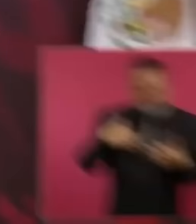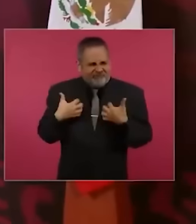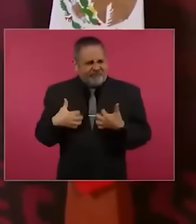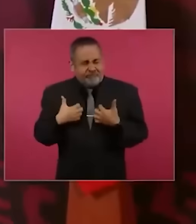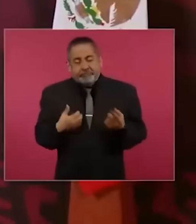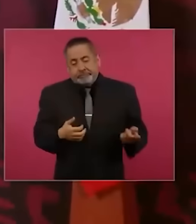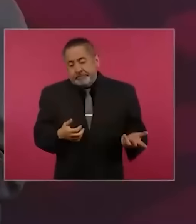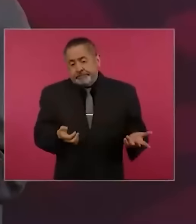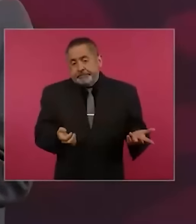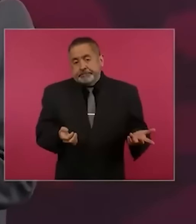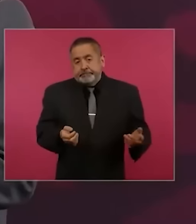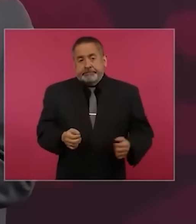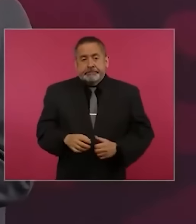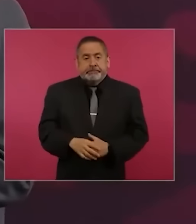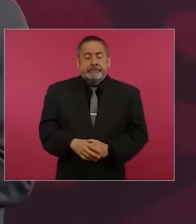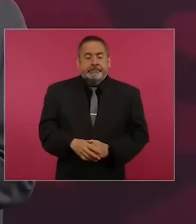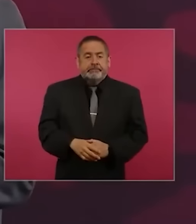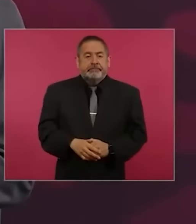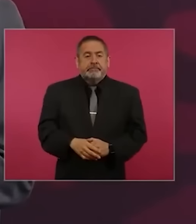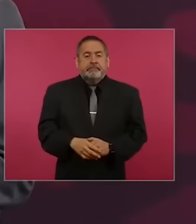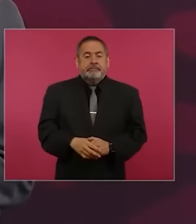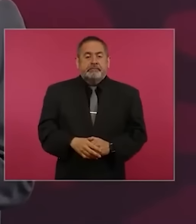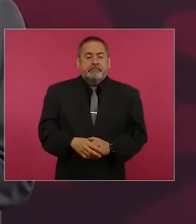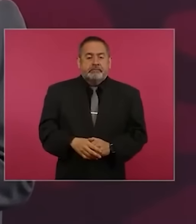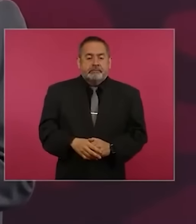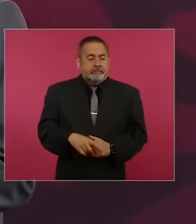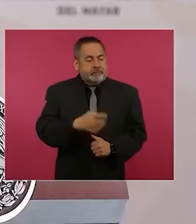enojo la